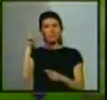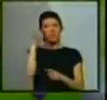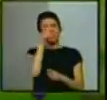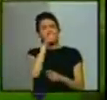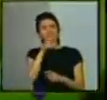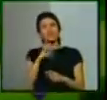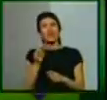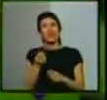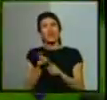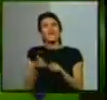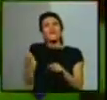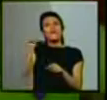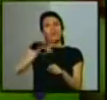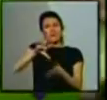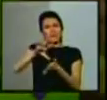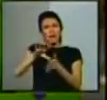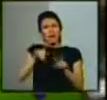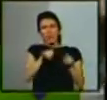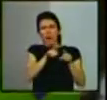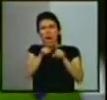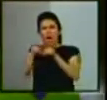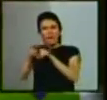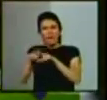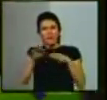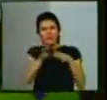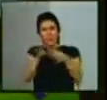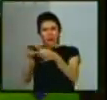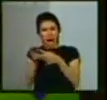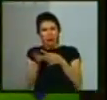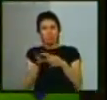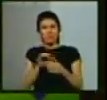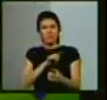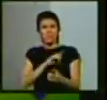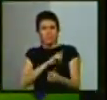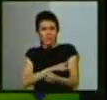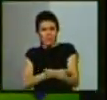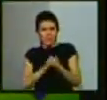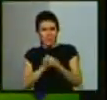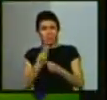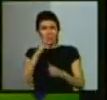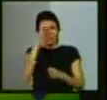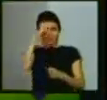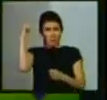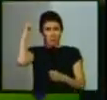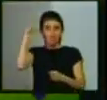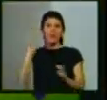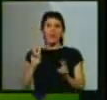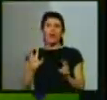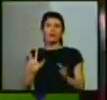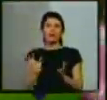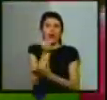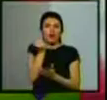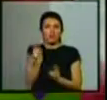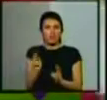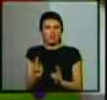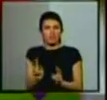de nuevo un país de hermanos. Y fue la fuerza moral de Mandela lo que lo permitió. Y en ese contexto creo